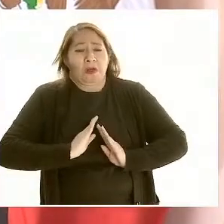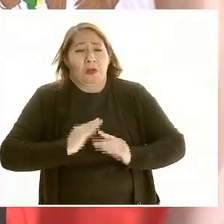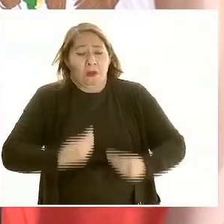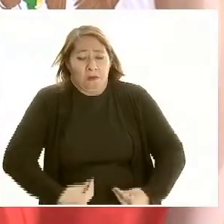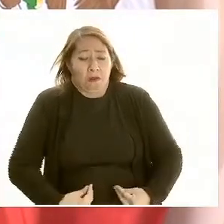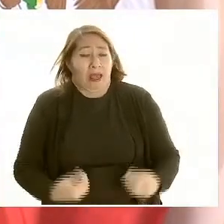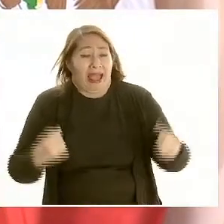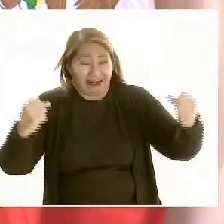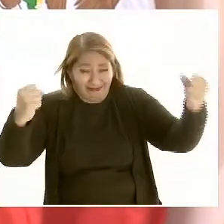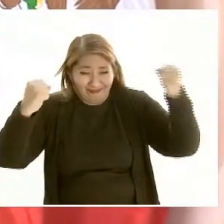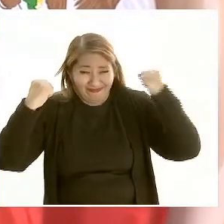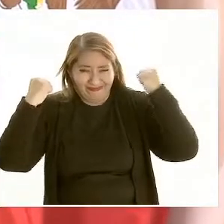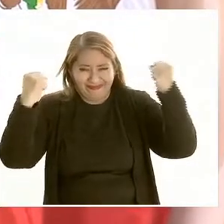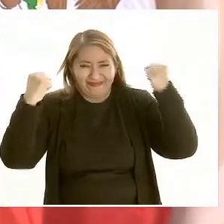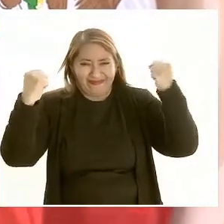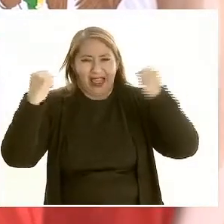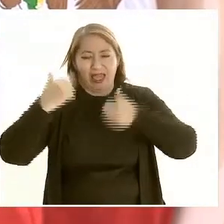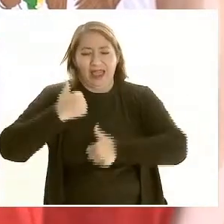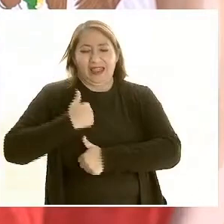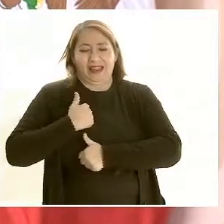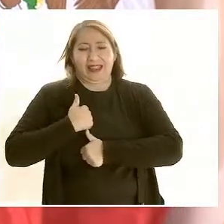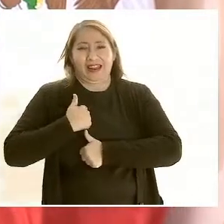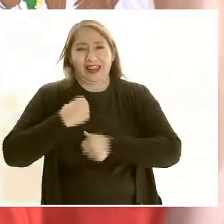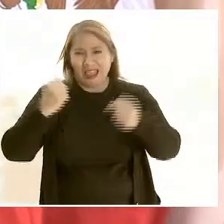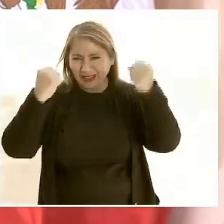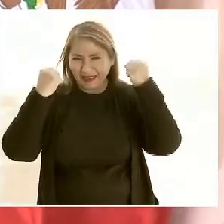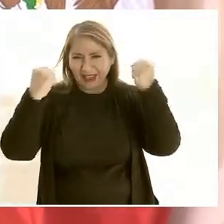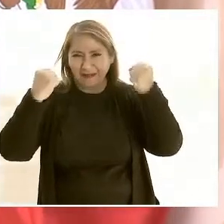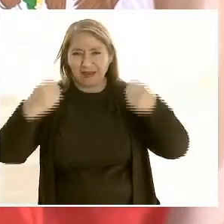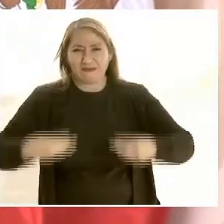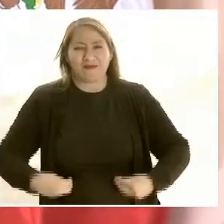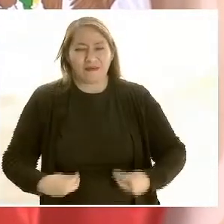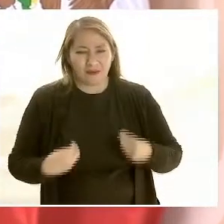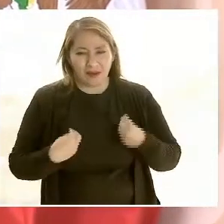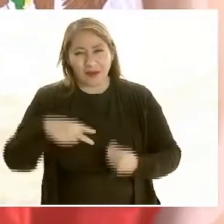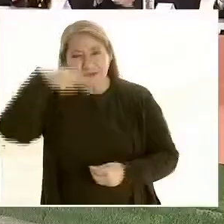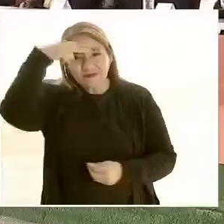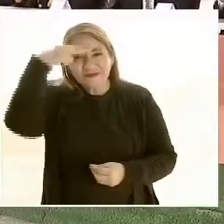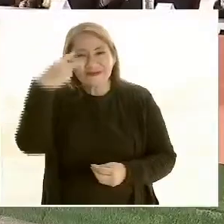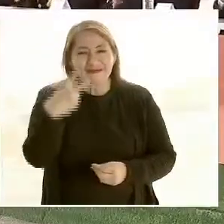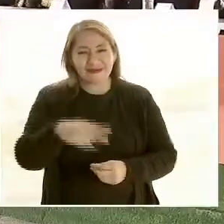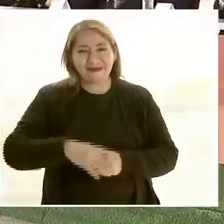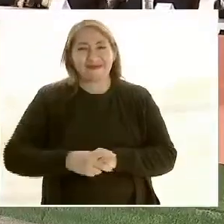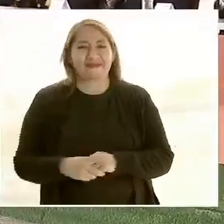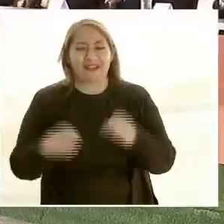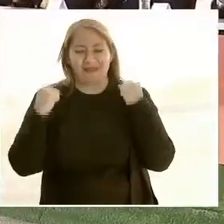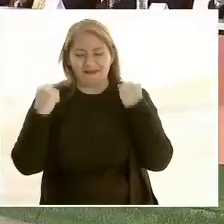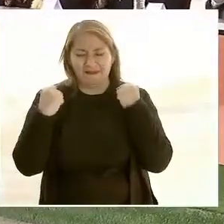Ejército y que viva México. Muchas gracias.